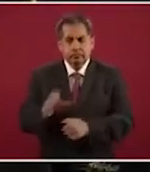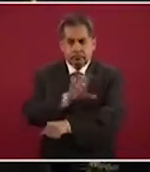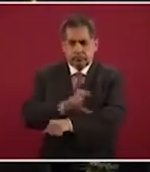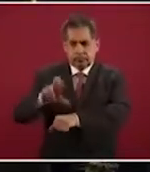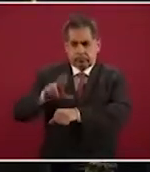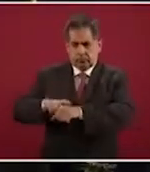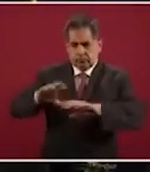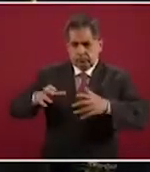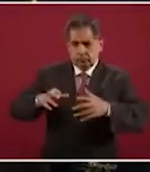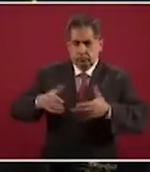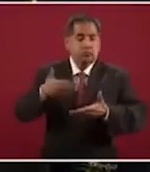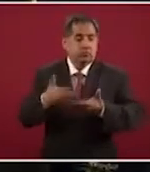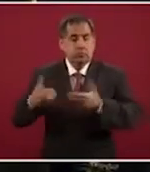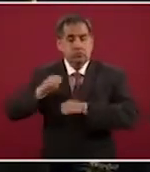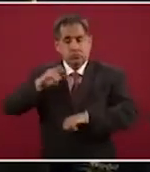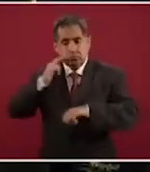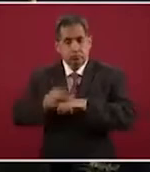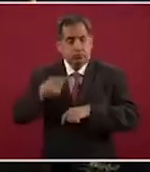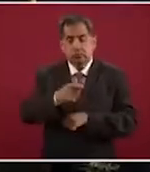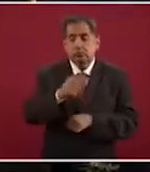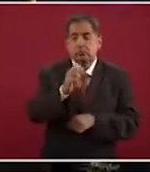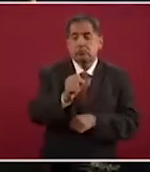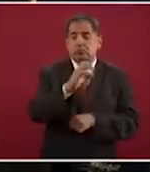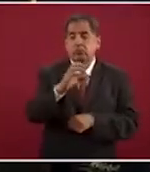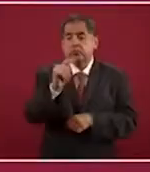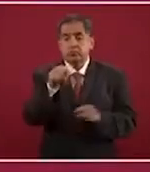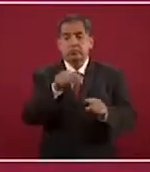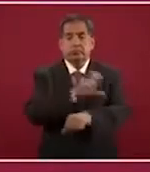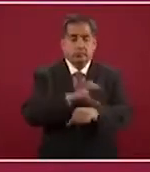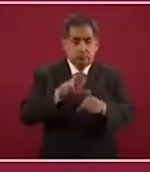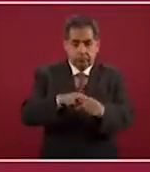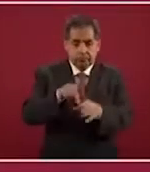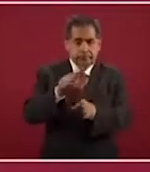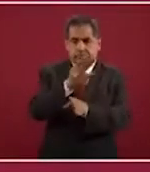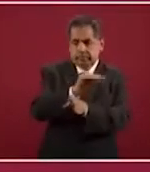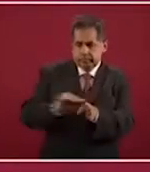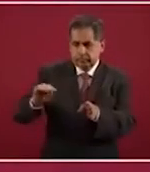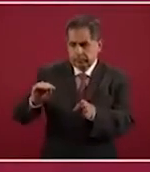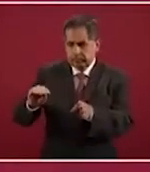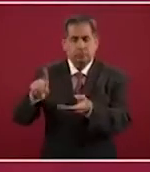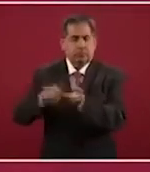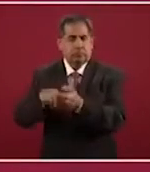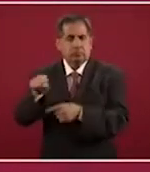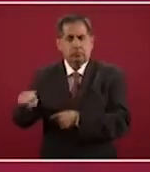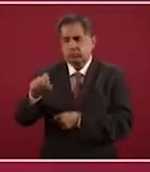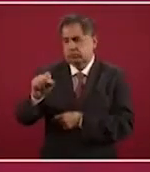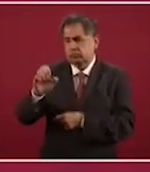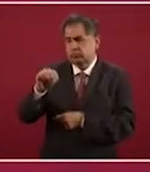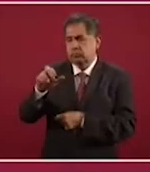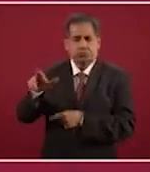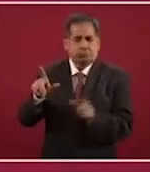coordinación, que ahora está a cargo de la Secretaría de Comunicaciones, pasa a la Secretaría de